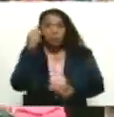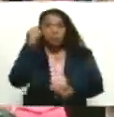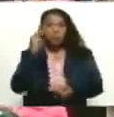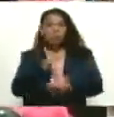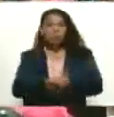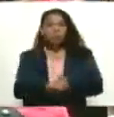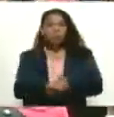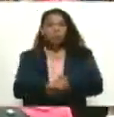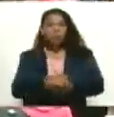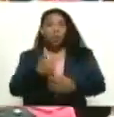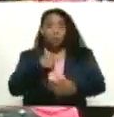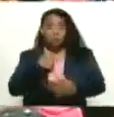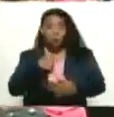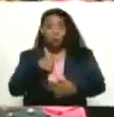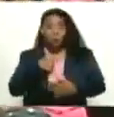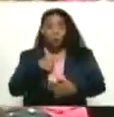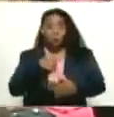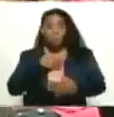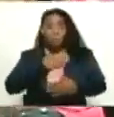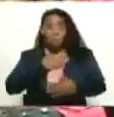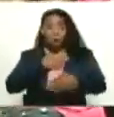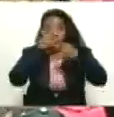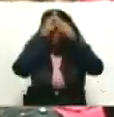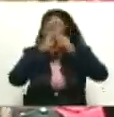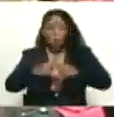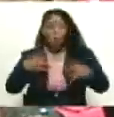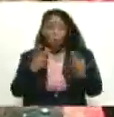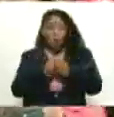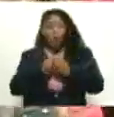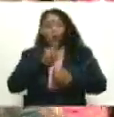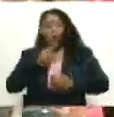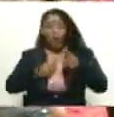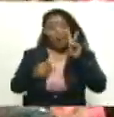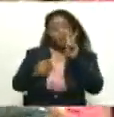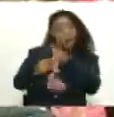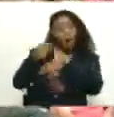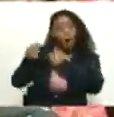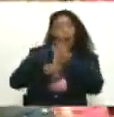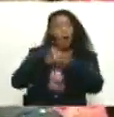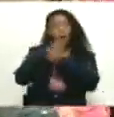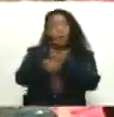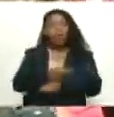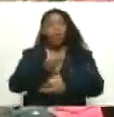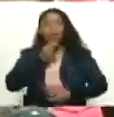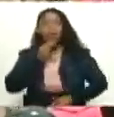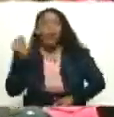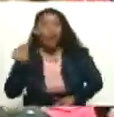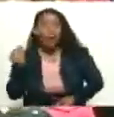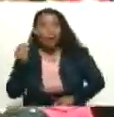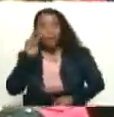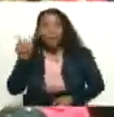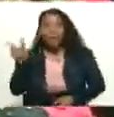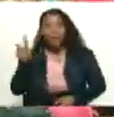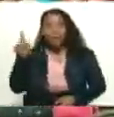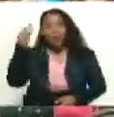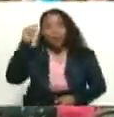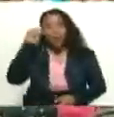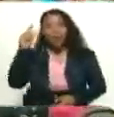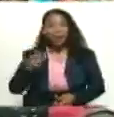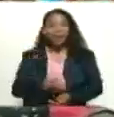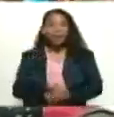Para mí es un honor estar aquí con los jóvenes, con la juventud, acompañarlos en su